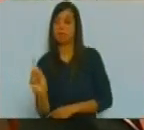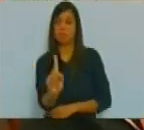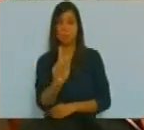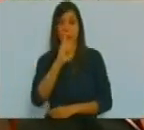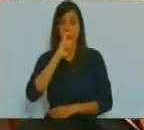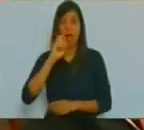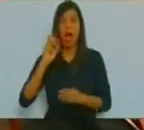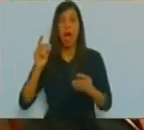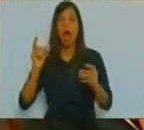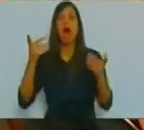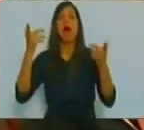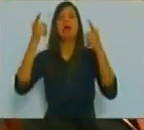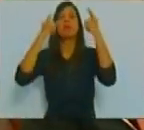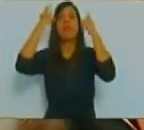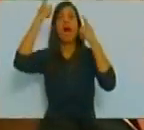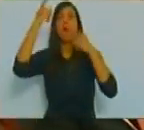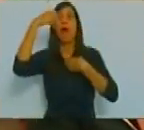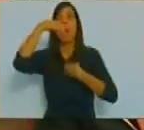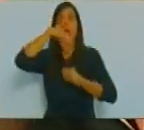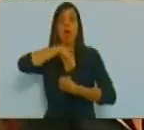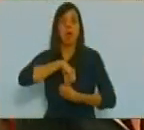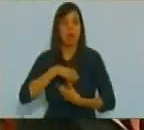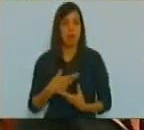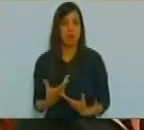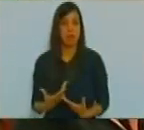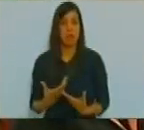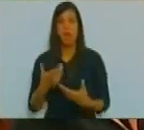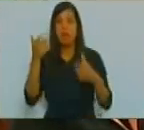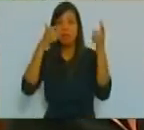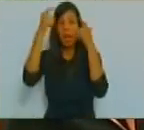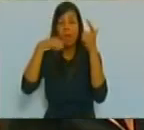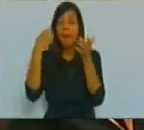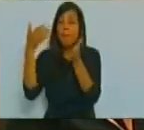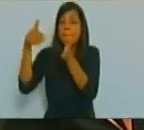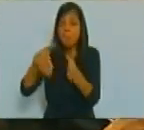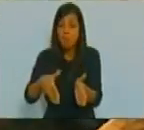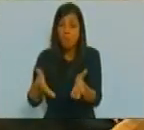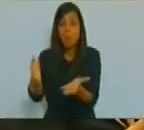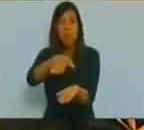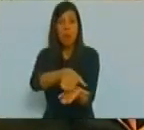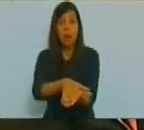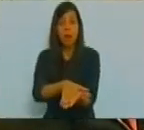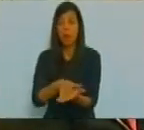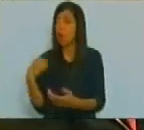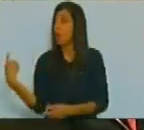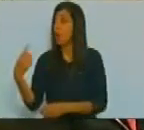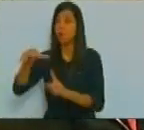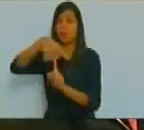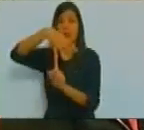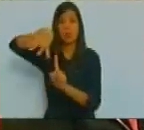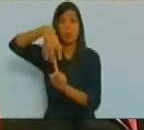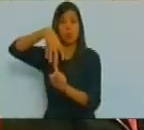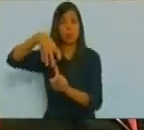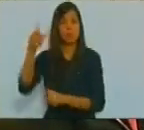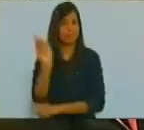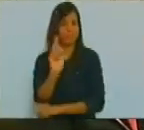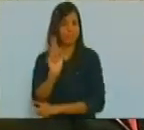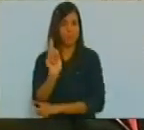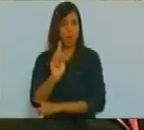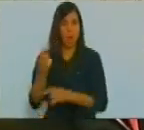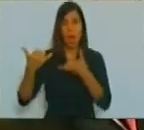que chávez ni siquiera en su desaparición física nos dejó solos porque nos debe a su